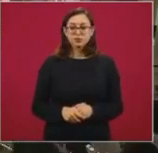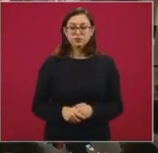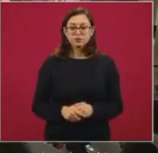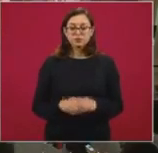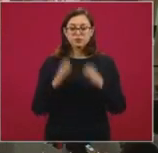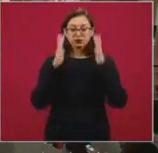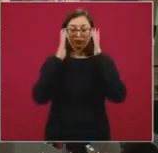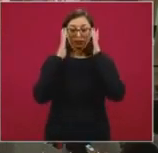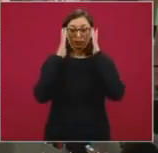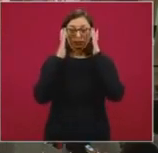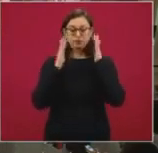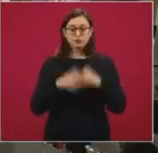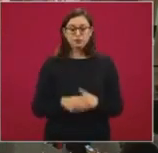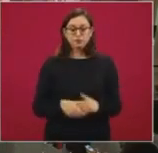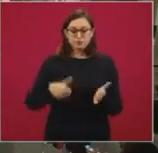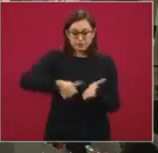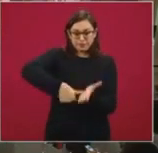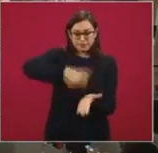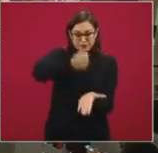Sí, son tan amables.